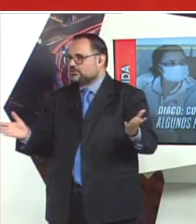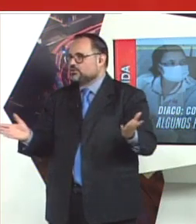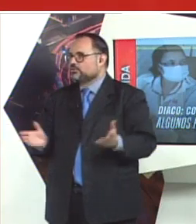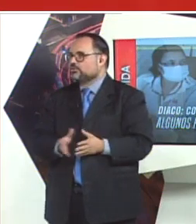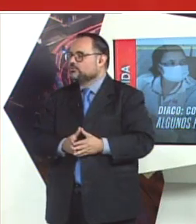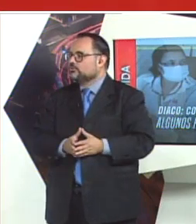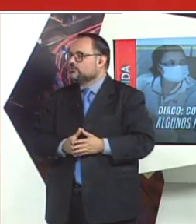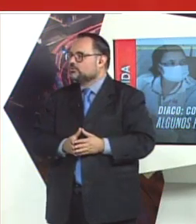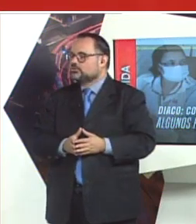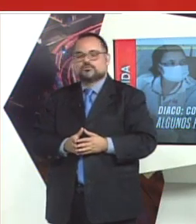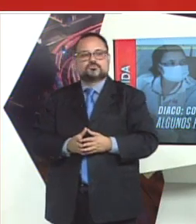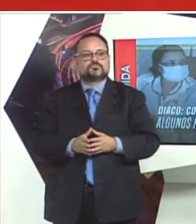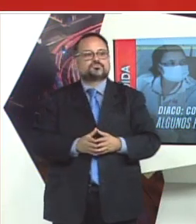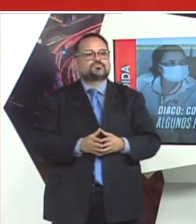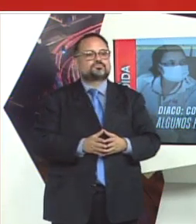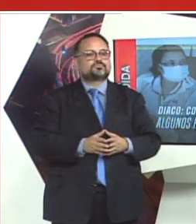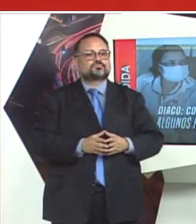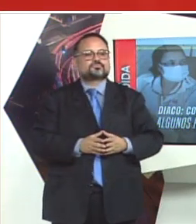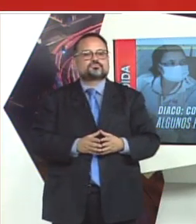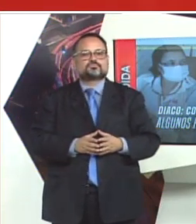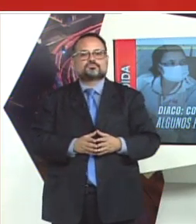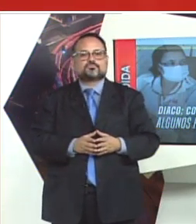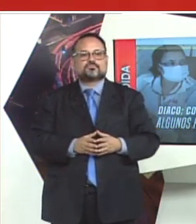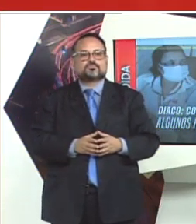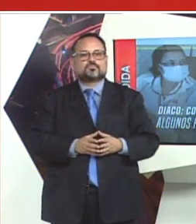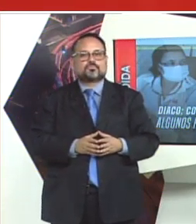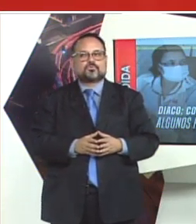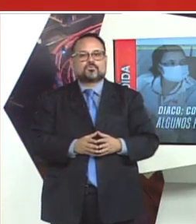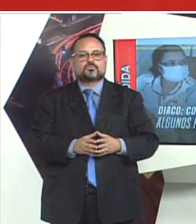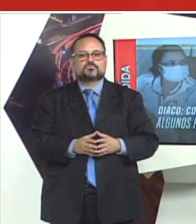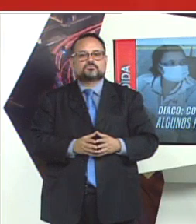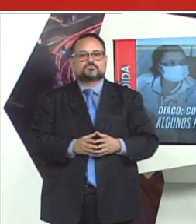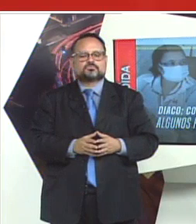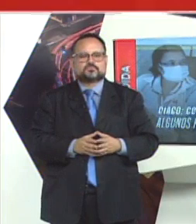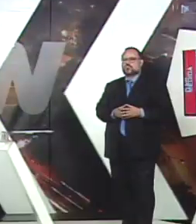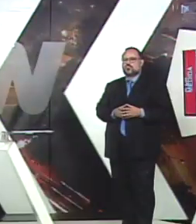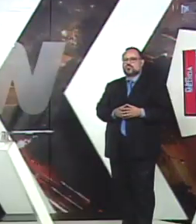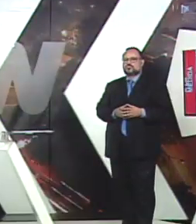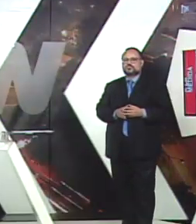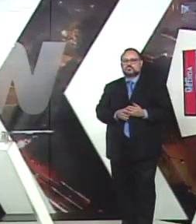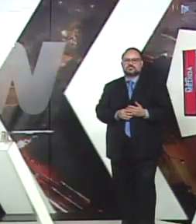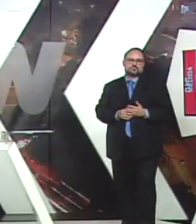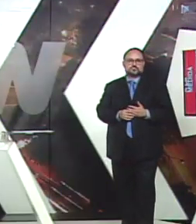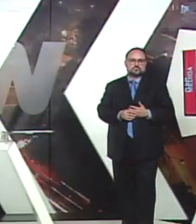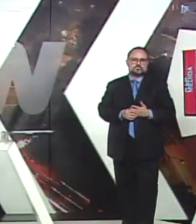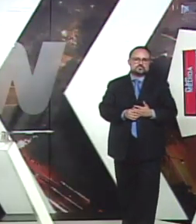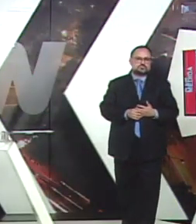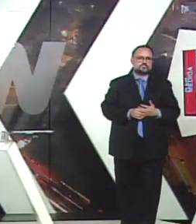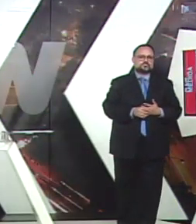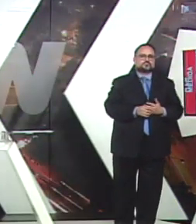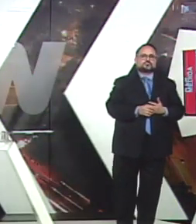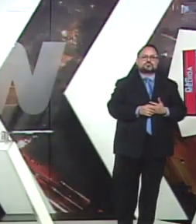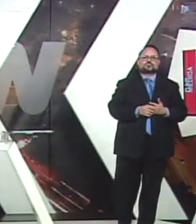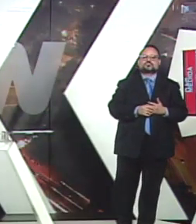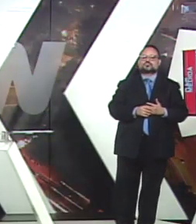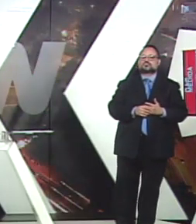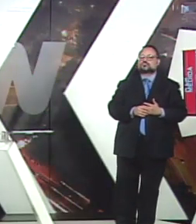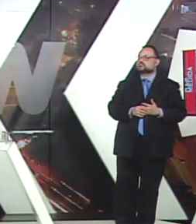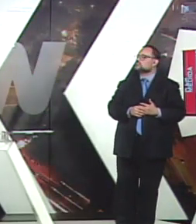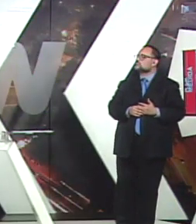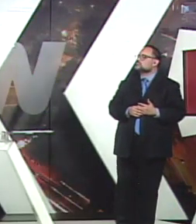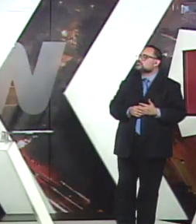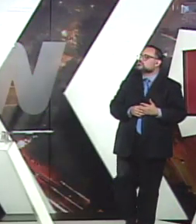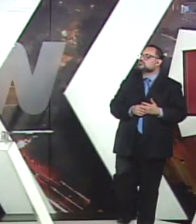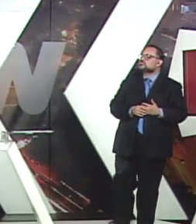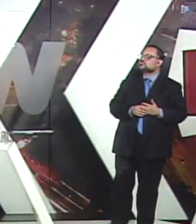vocación efectivamente entonces estaremos pendientes para ver qué procede qué hará la DIACO no descartan denuncias